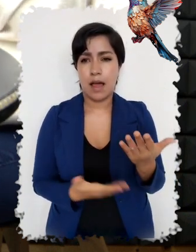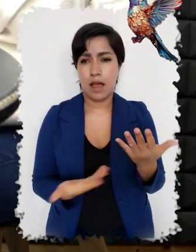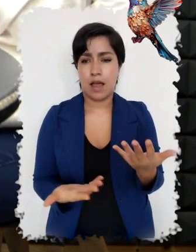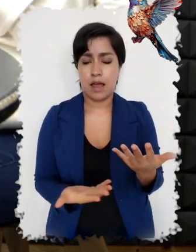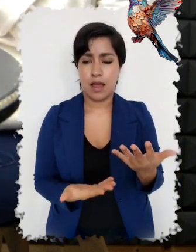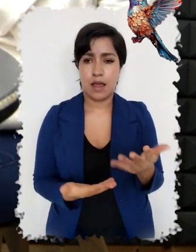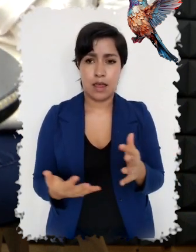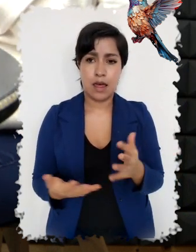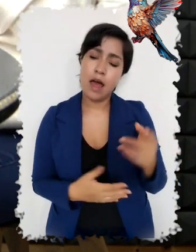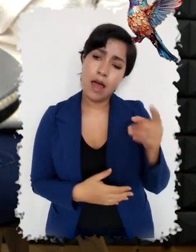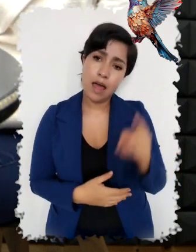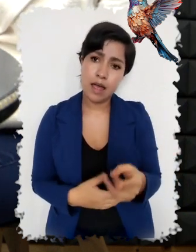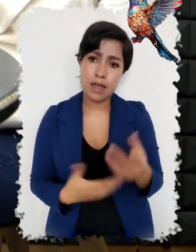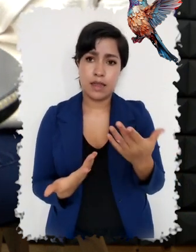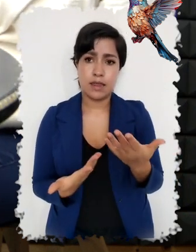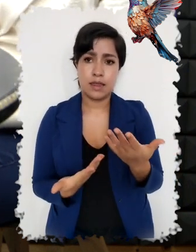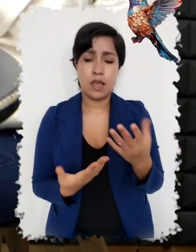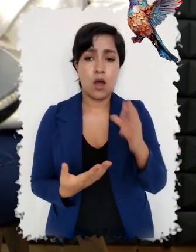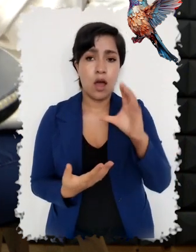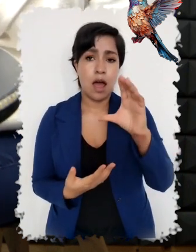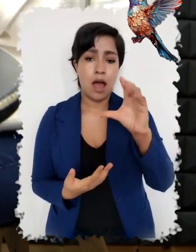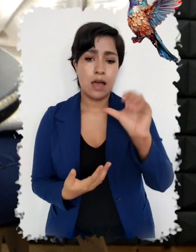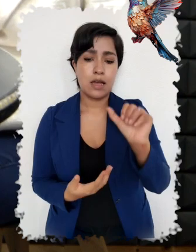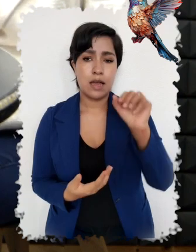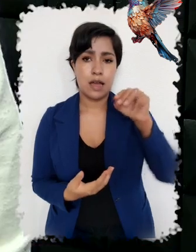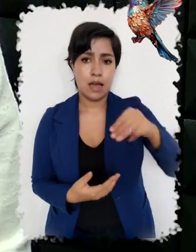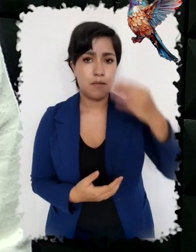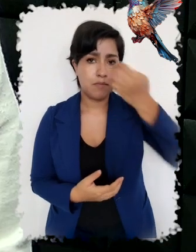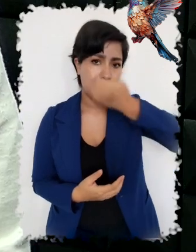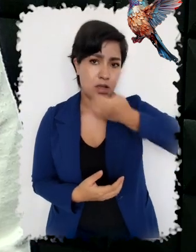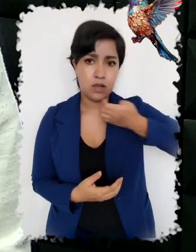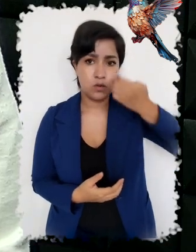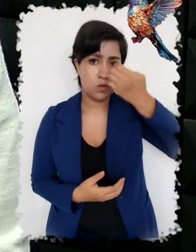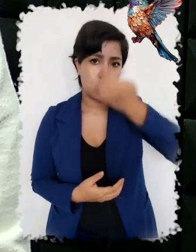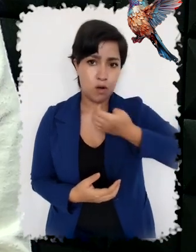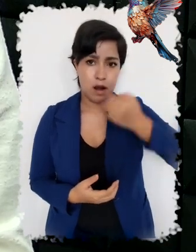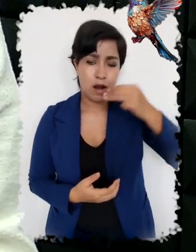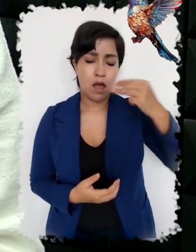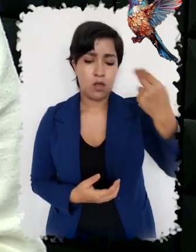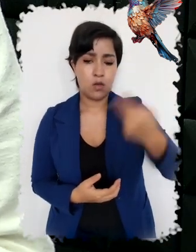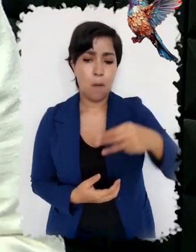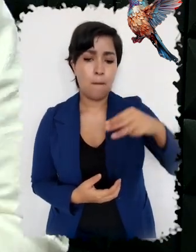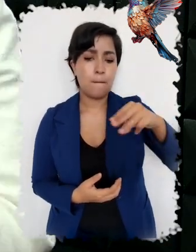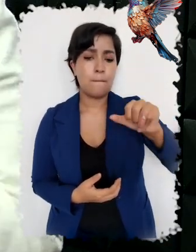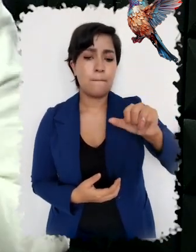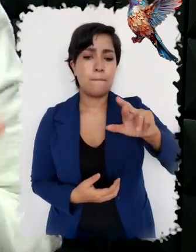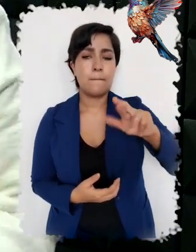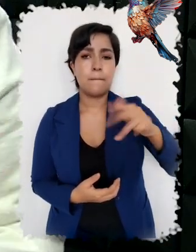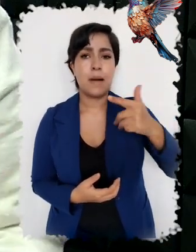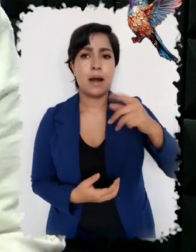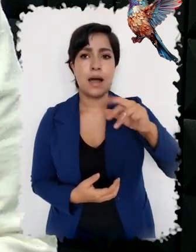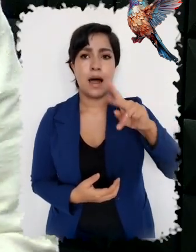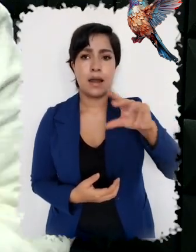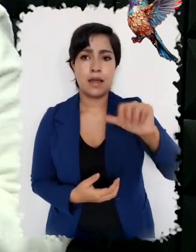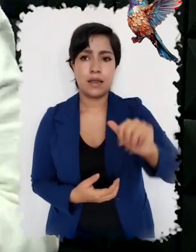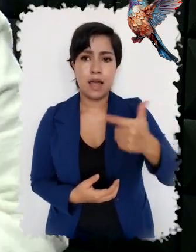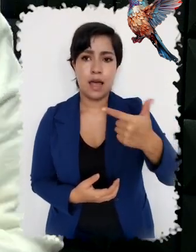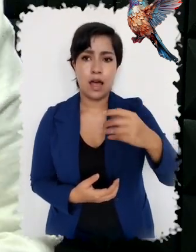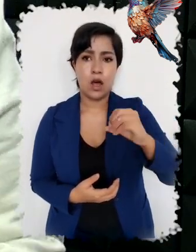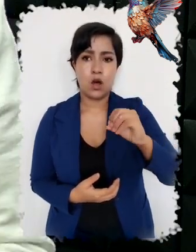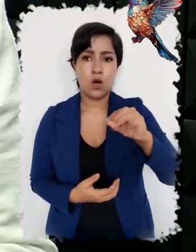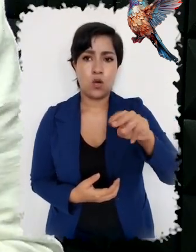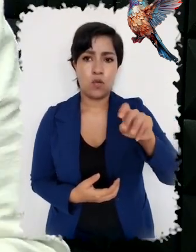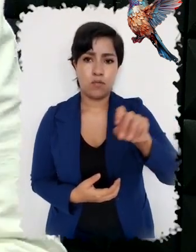llama cam Margaritas Gómez Palacios este e eh cuestiones